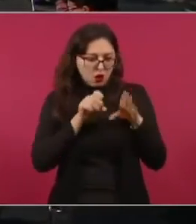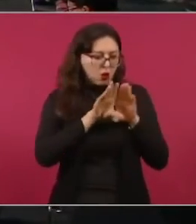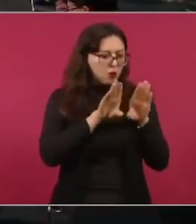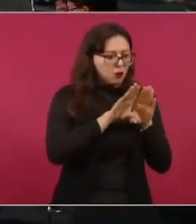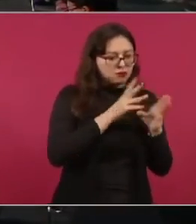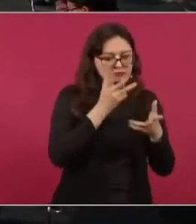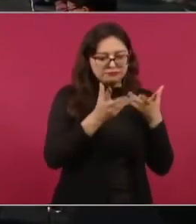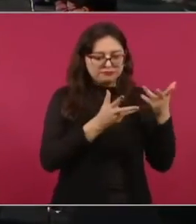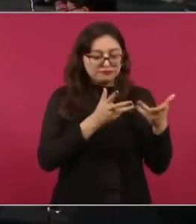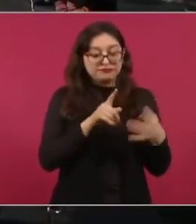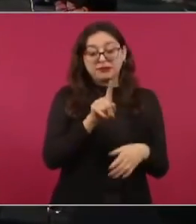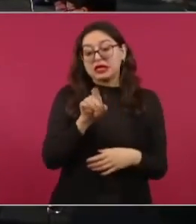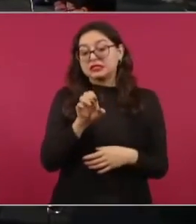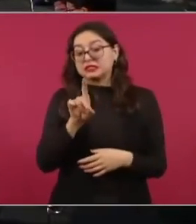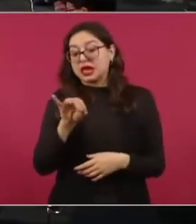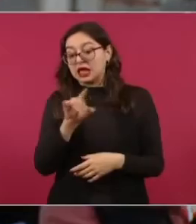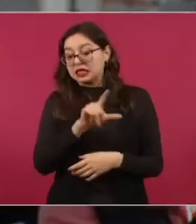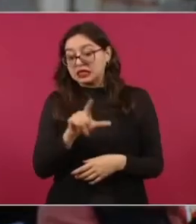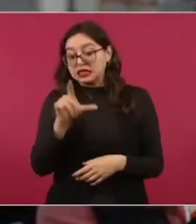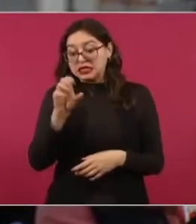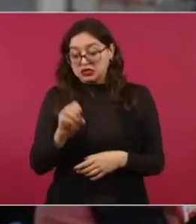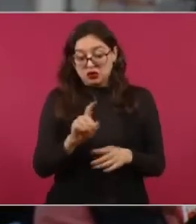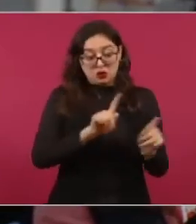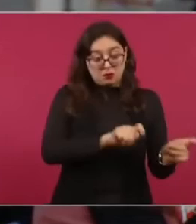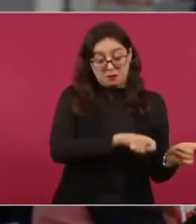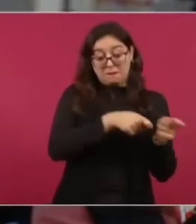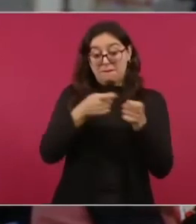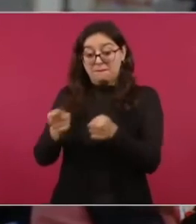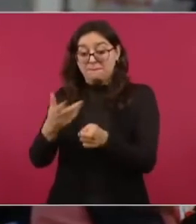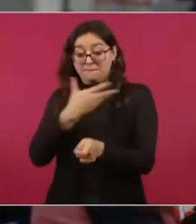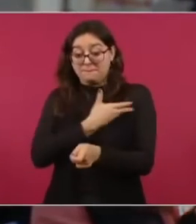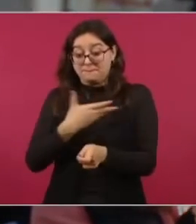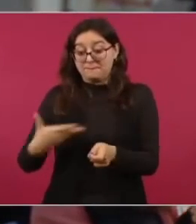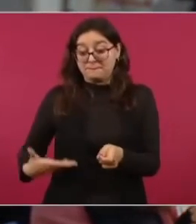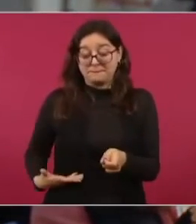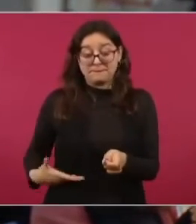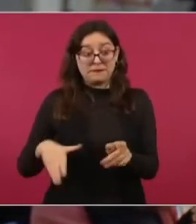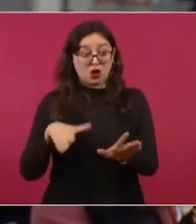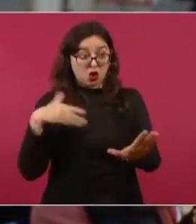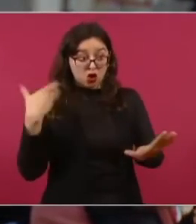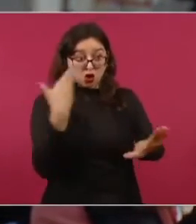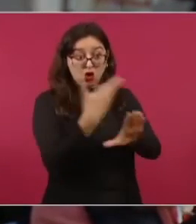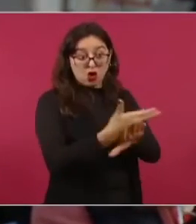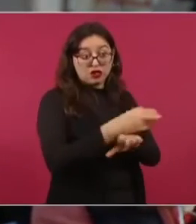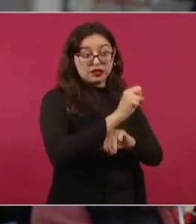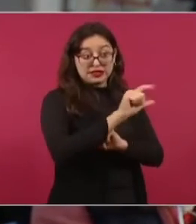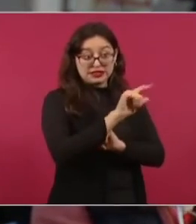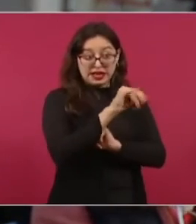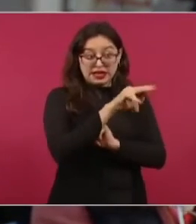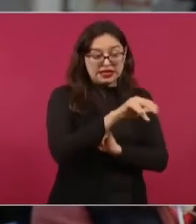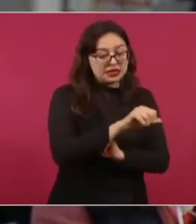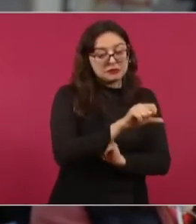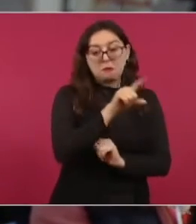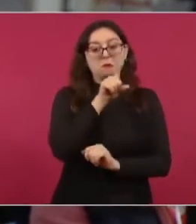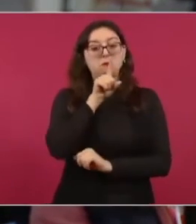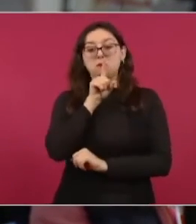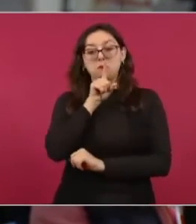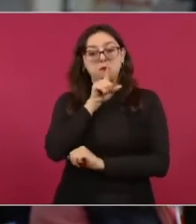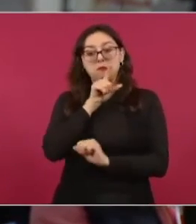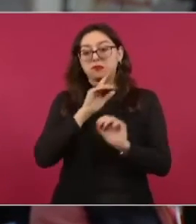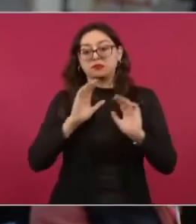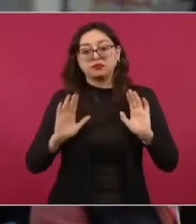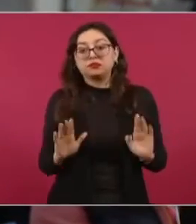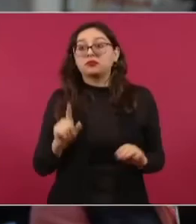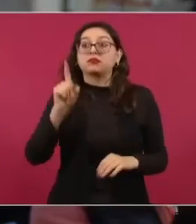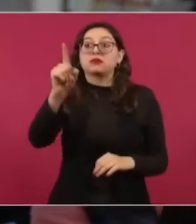responsabilidades a Salinas, que no había un destino para esa partida secreta, que la Cámara de Diputados nunca dijo esto se tiene